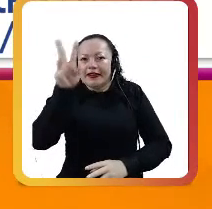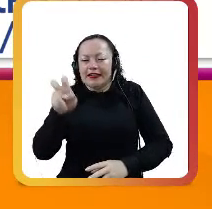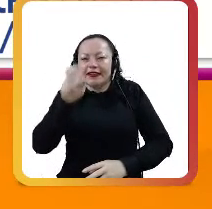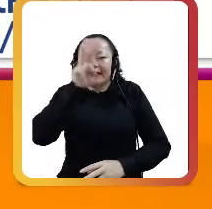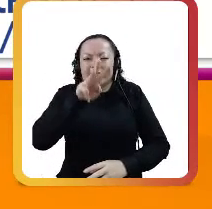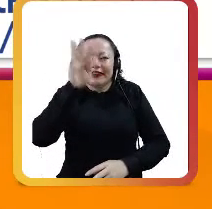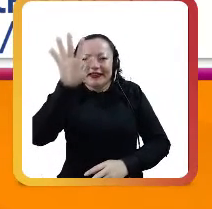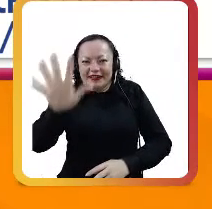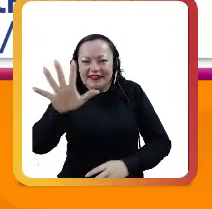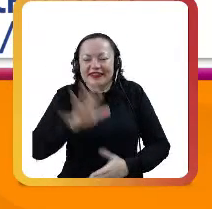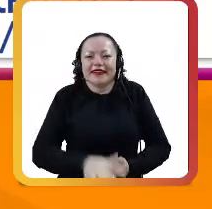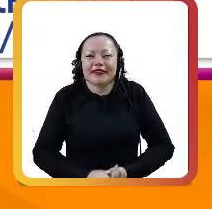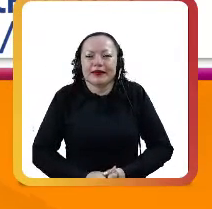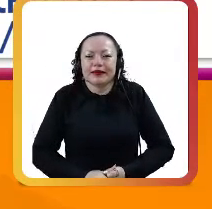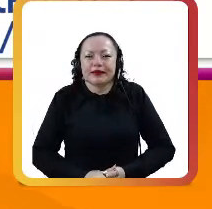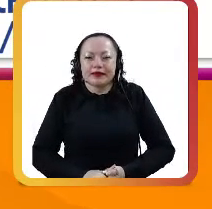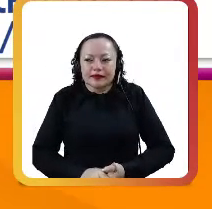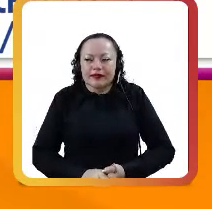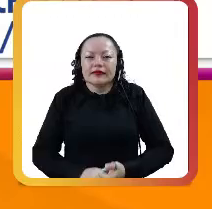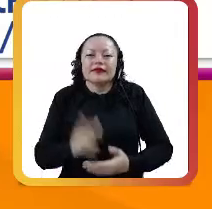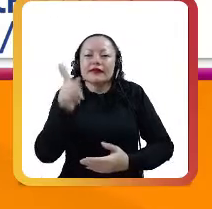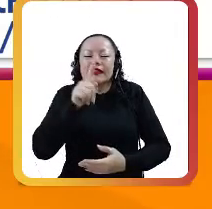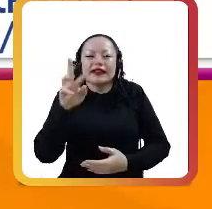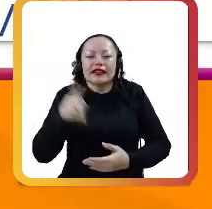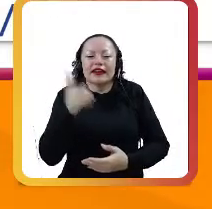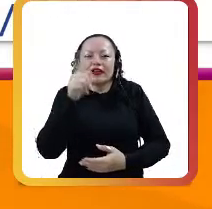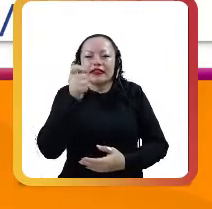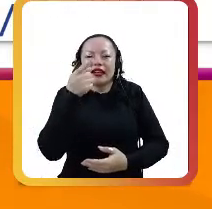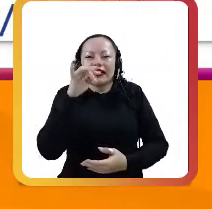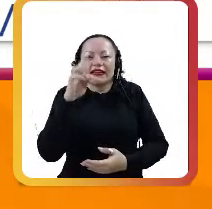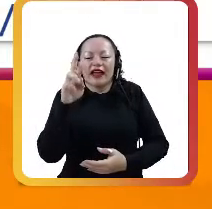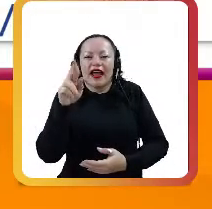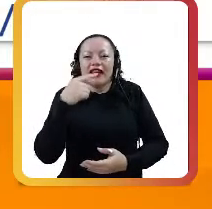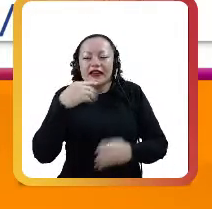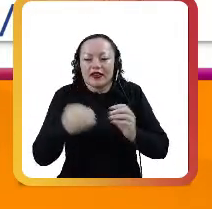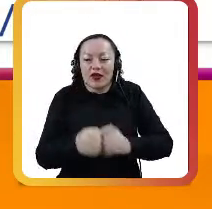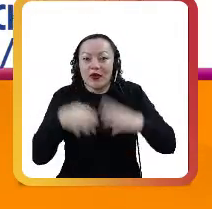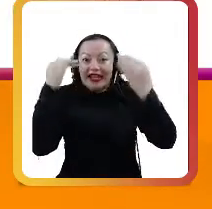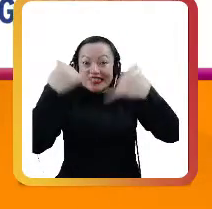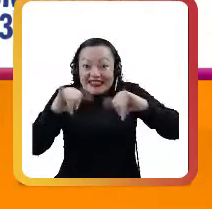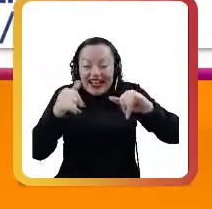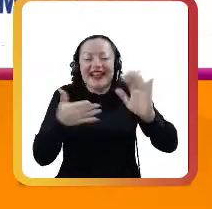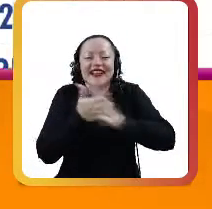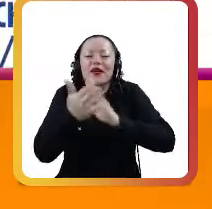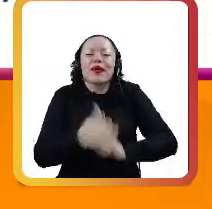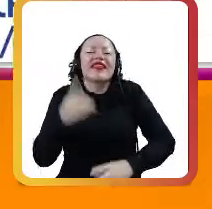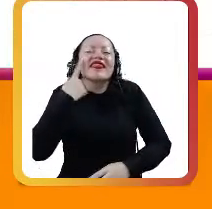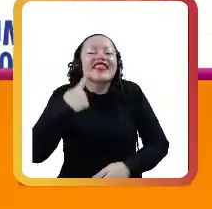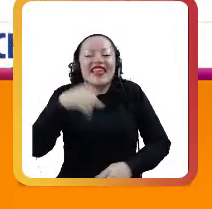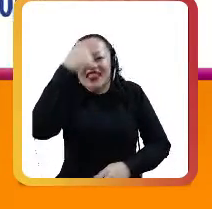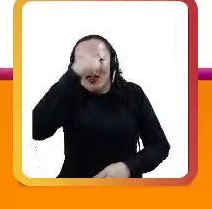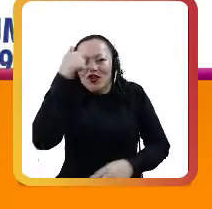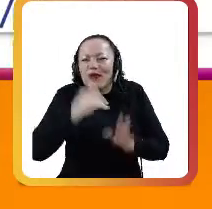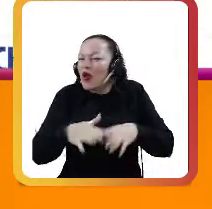37-35, 3-7-3-5 de la serie Sagitario. Y nos pasamos para el día domingo,